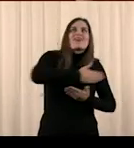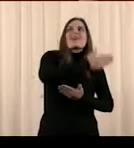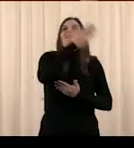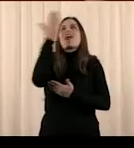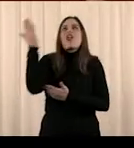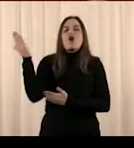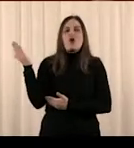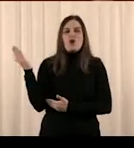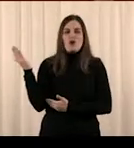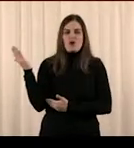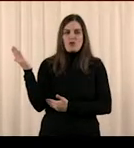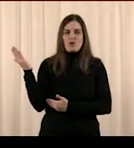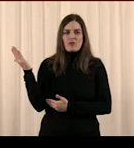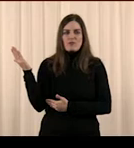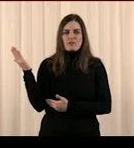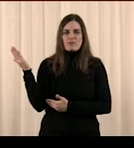El cielo.